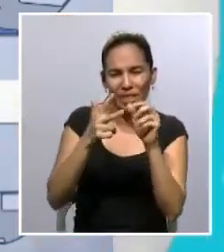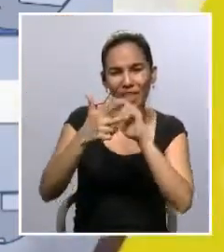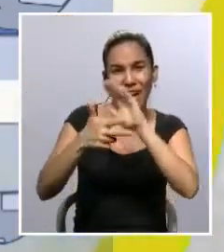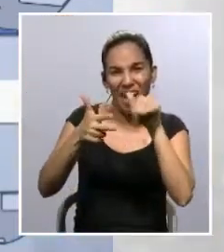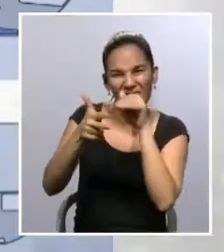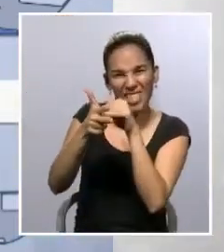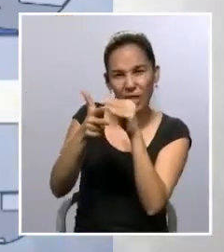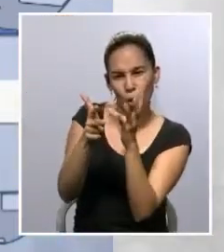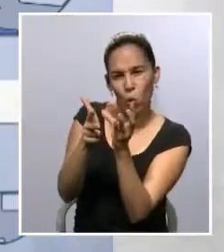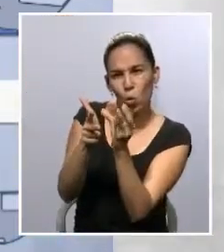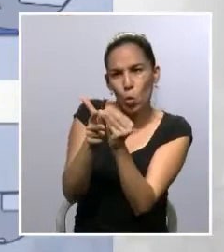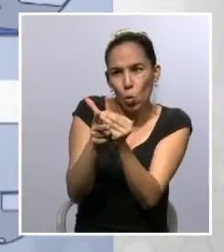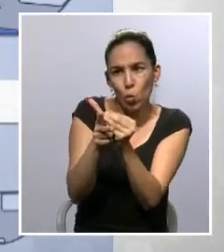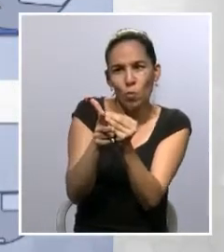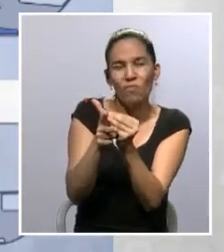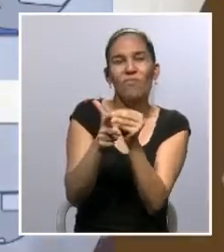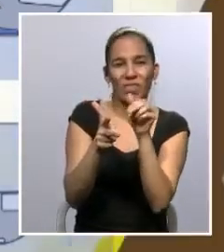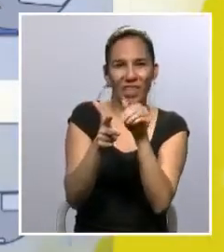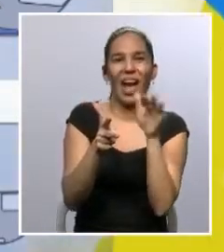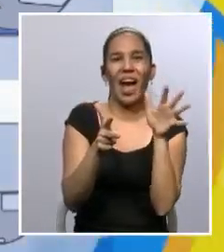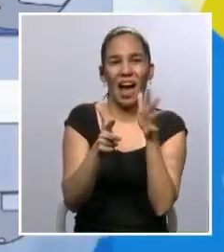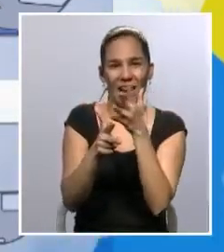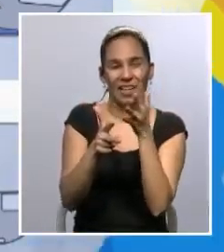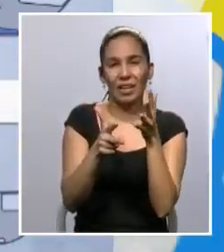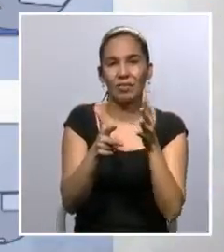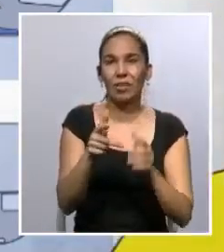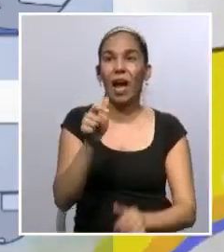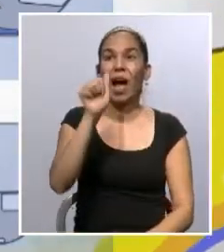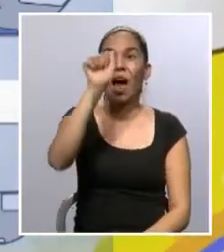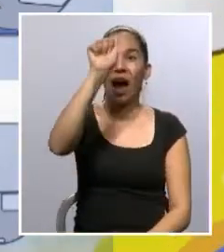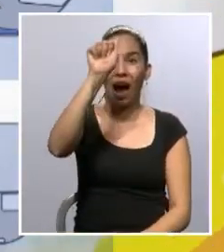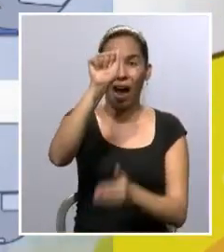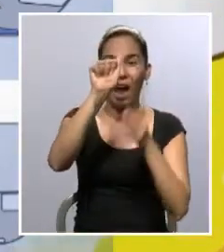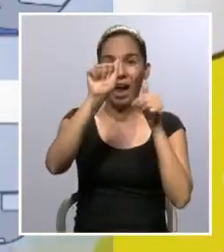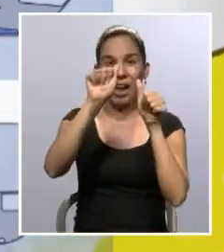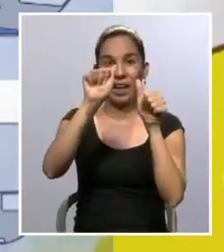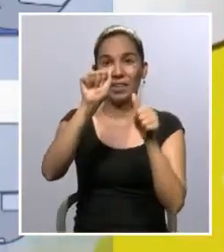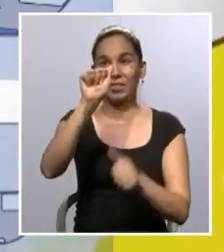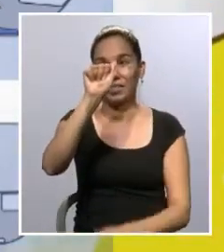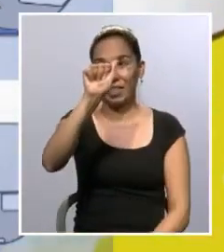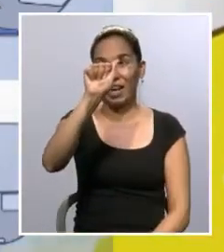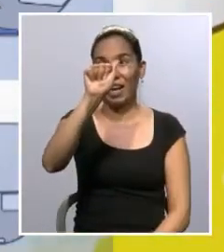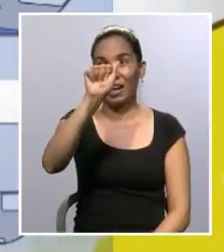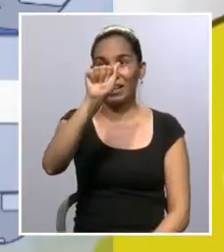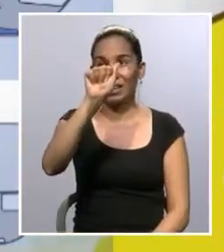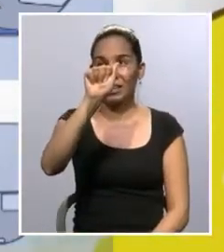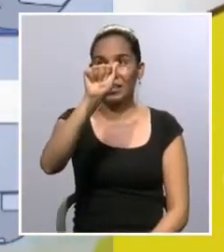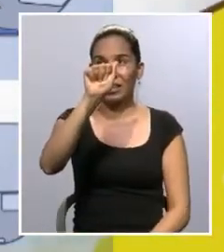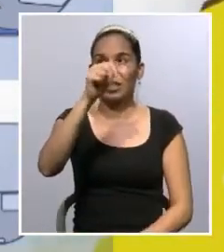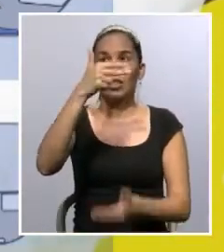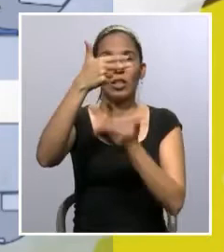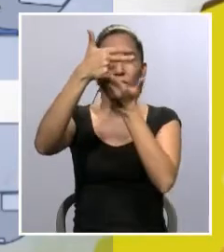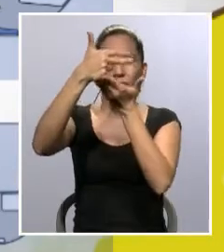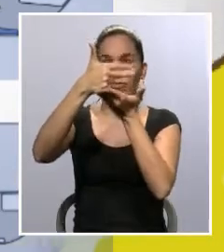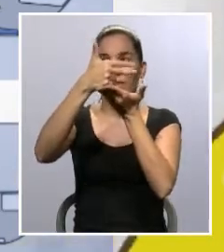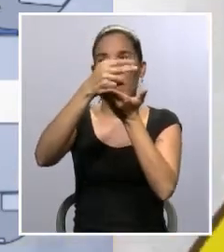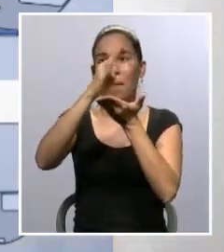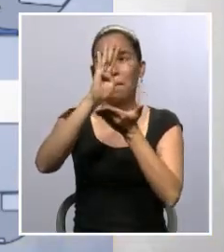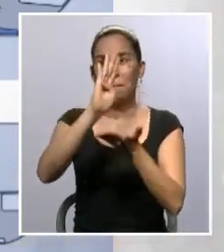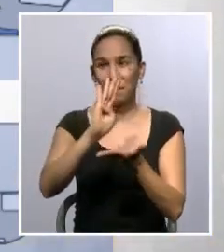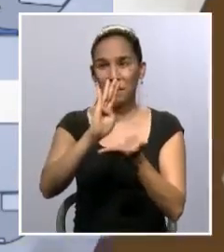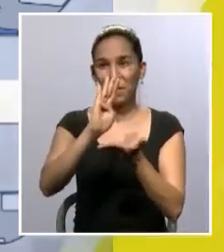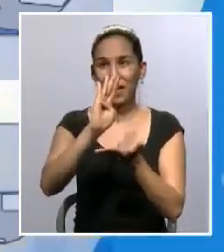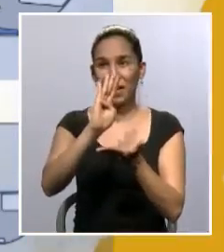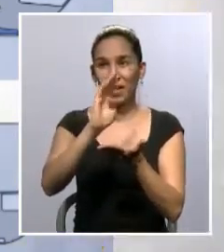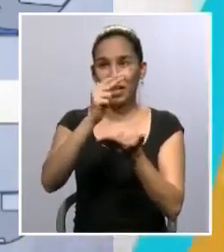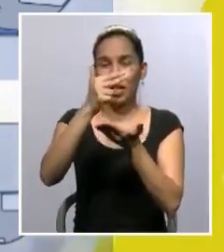mismo submarino. Entonces, de A está en la parte, en la superficie. En B empieza